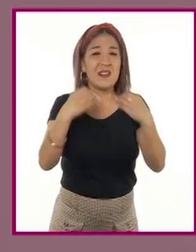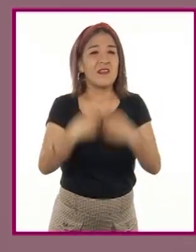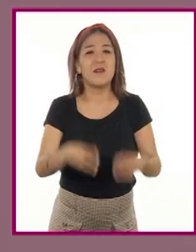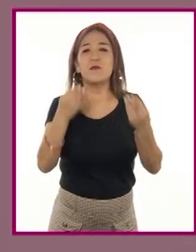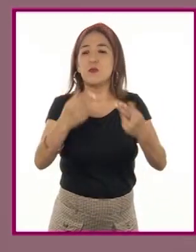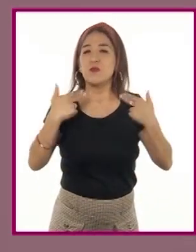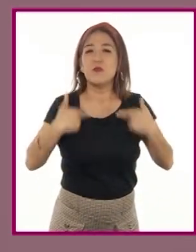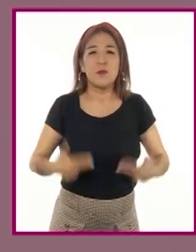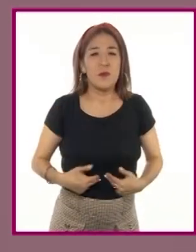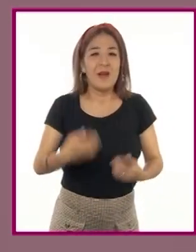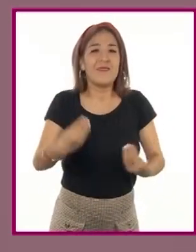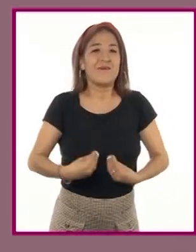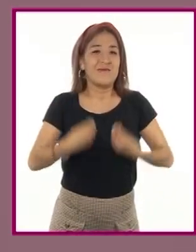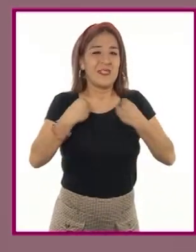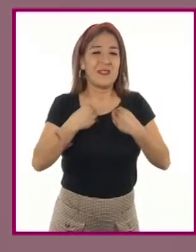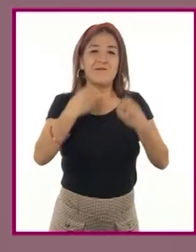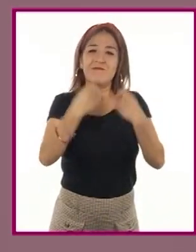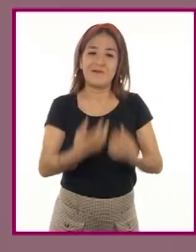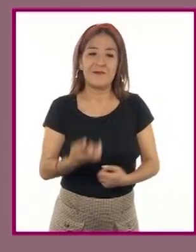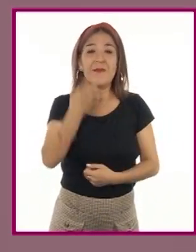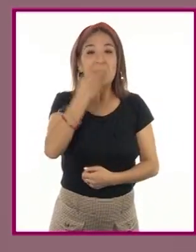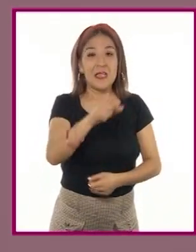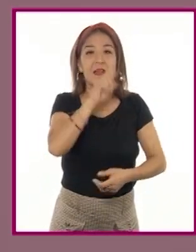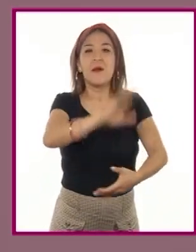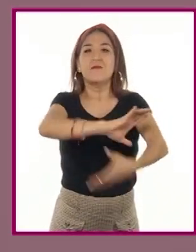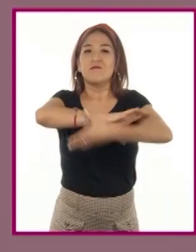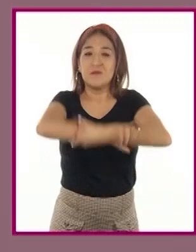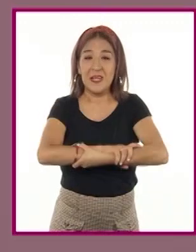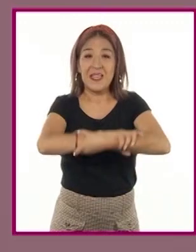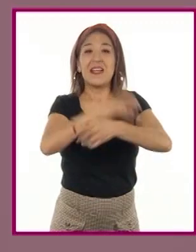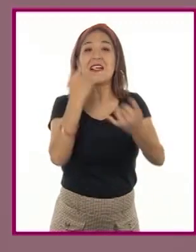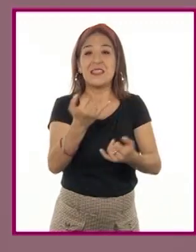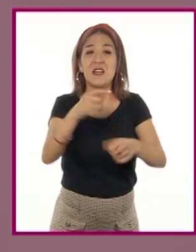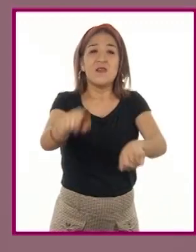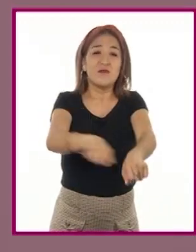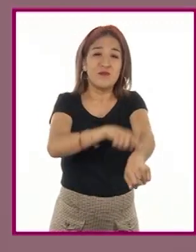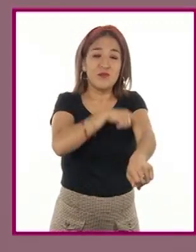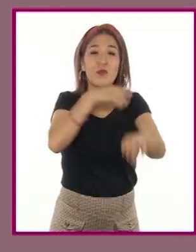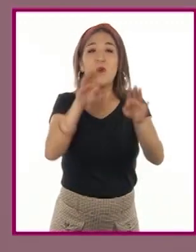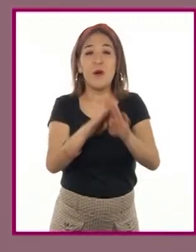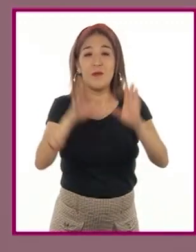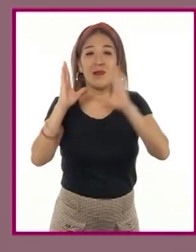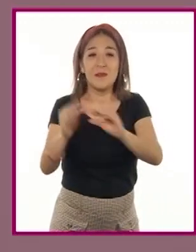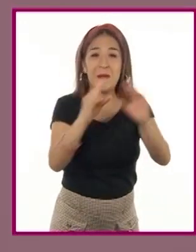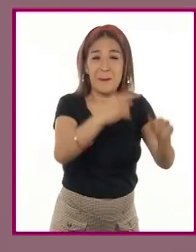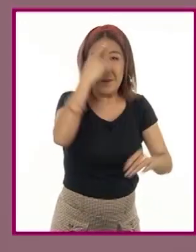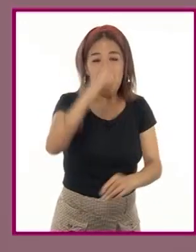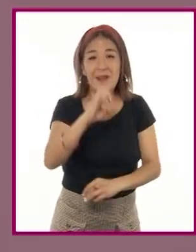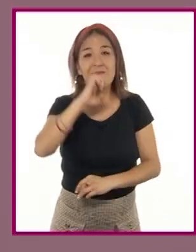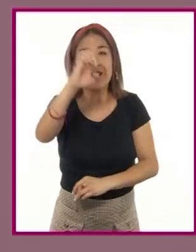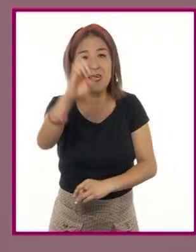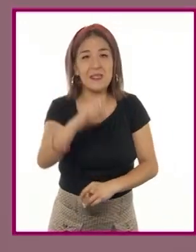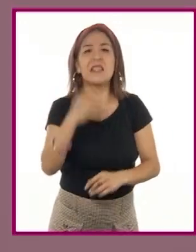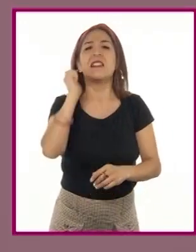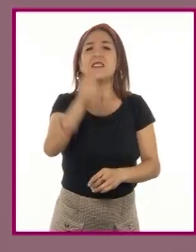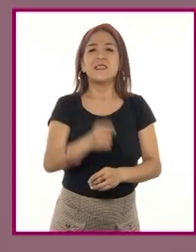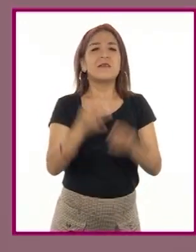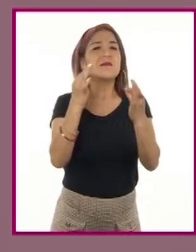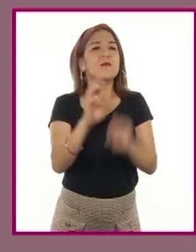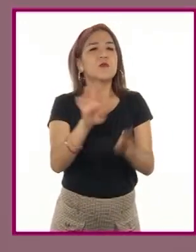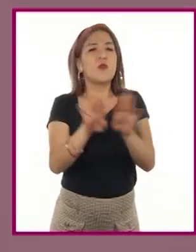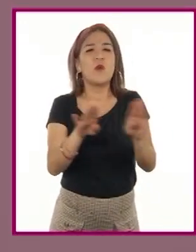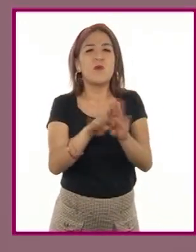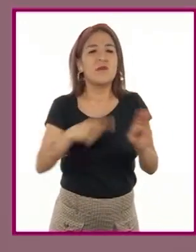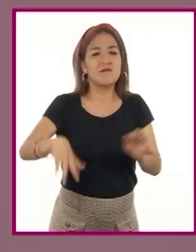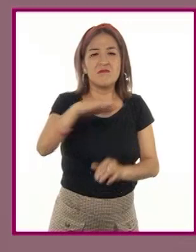vidas humanas. Hubo alianzas y un largo proceso de evangelización que tuvo como resultado la